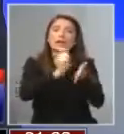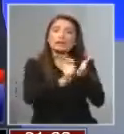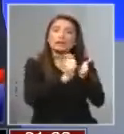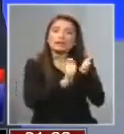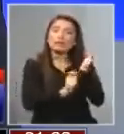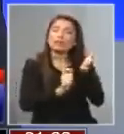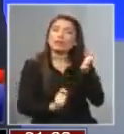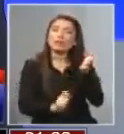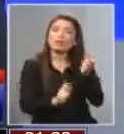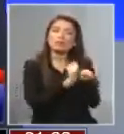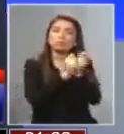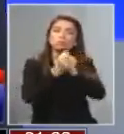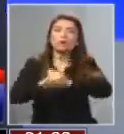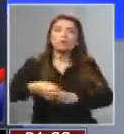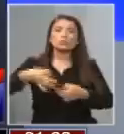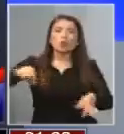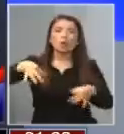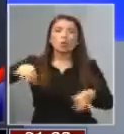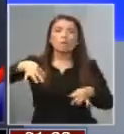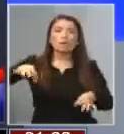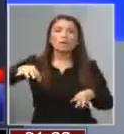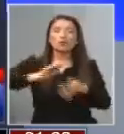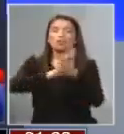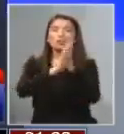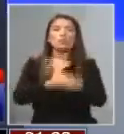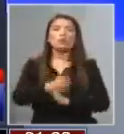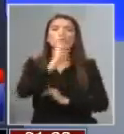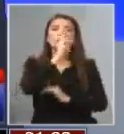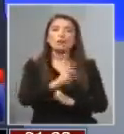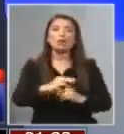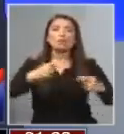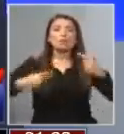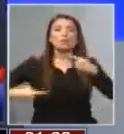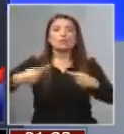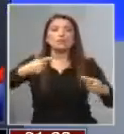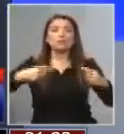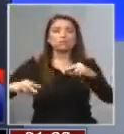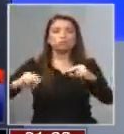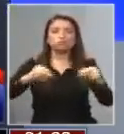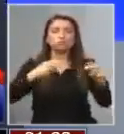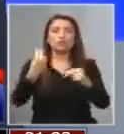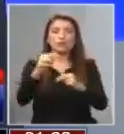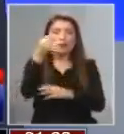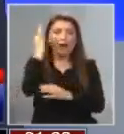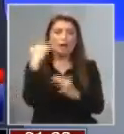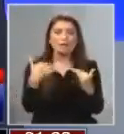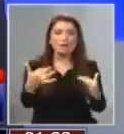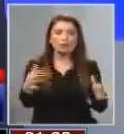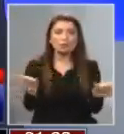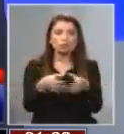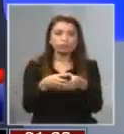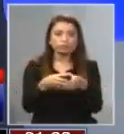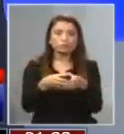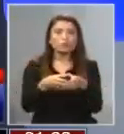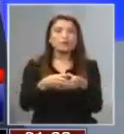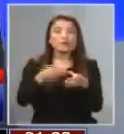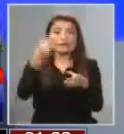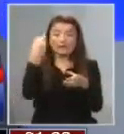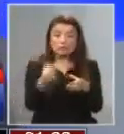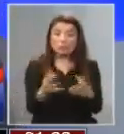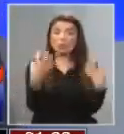y reducir a un documento el resultado de las discusiones en los cabildos. Y yo creo que eso es una atribución enteramente